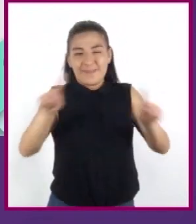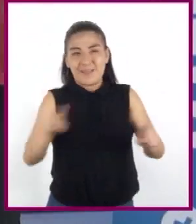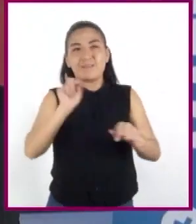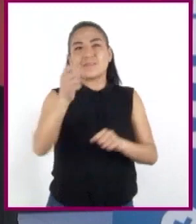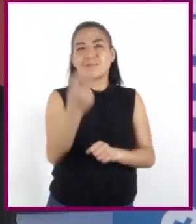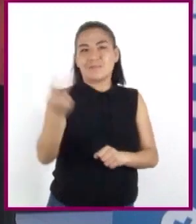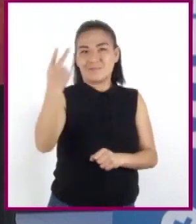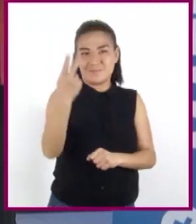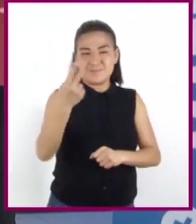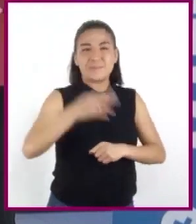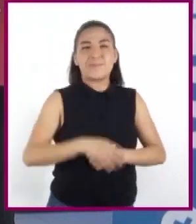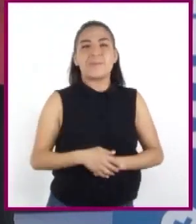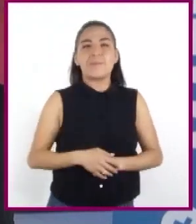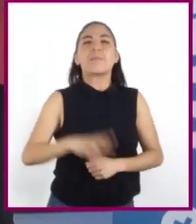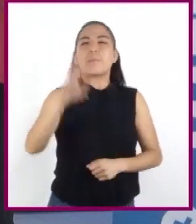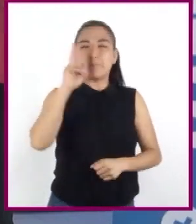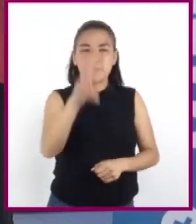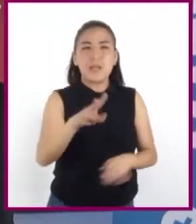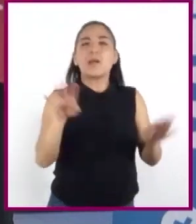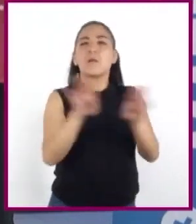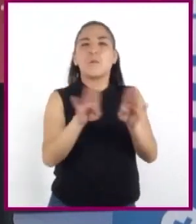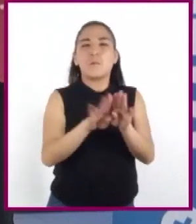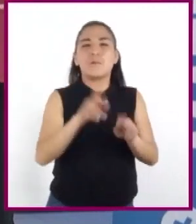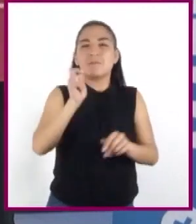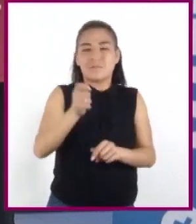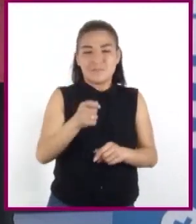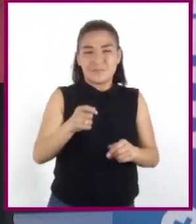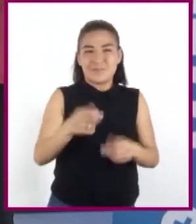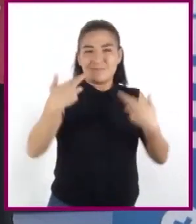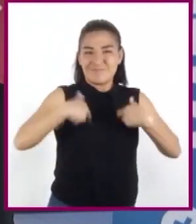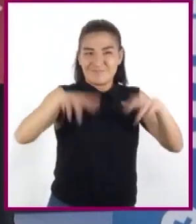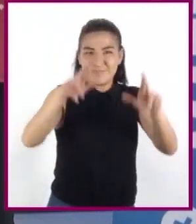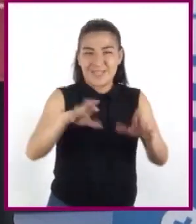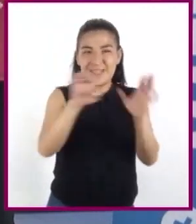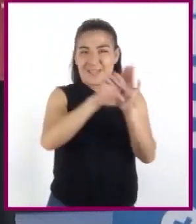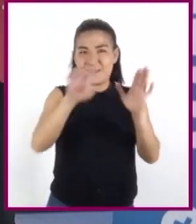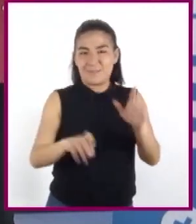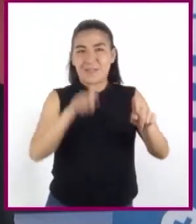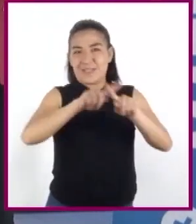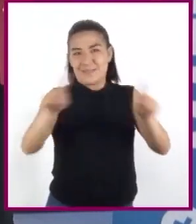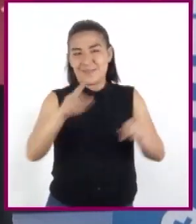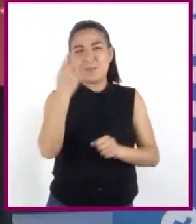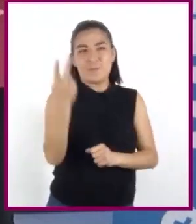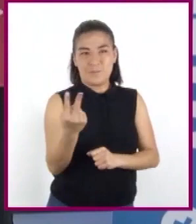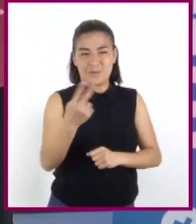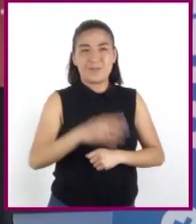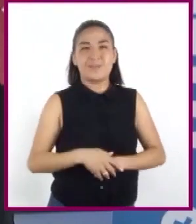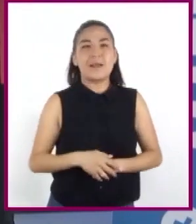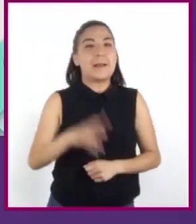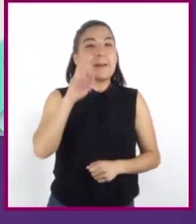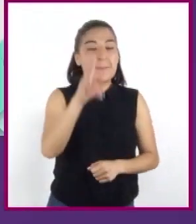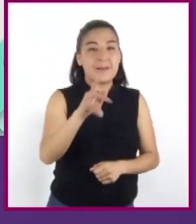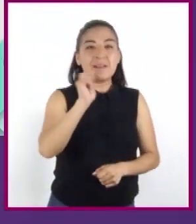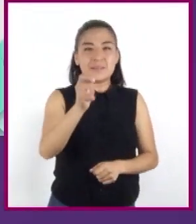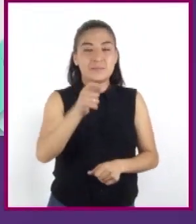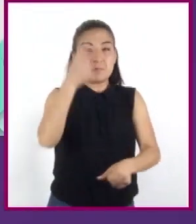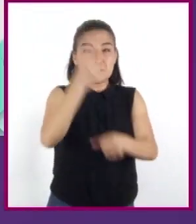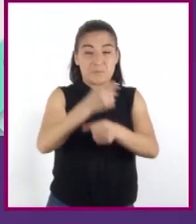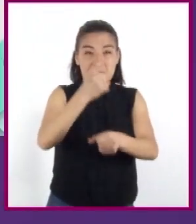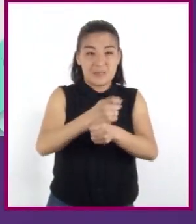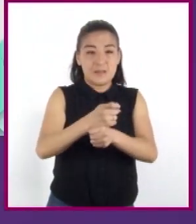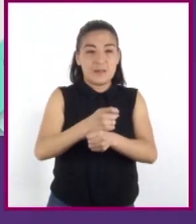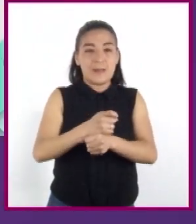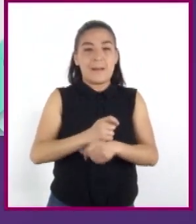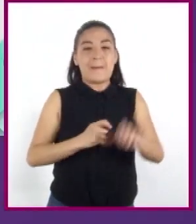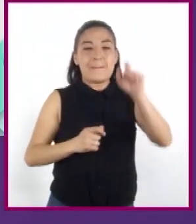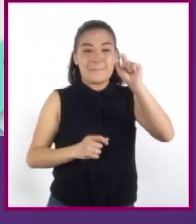cuadrados. Veamos cómo factorizamos los ejemplos de diferencia de cuadrados. El primero es 25